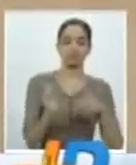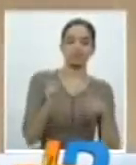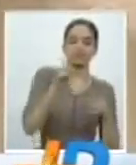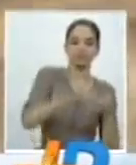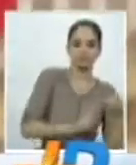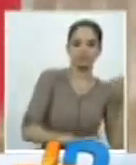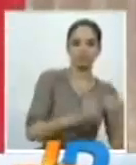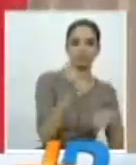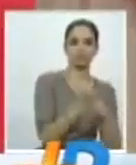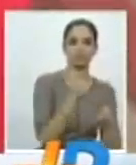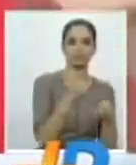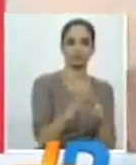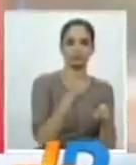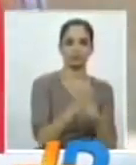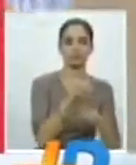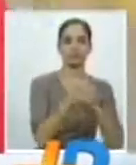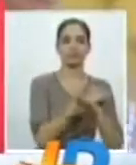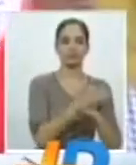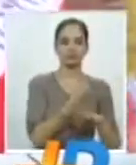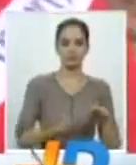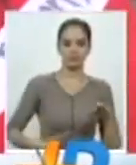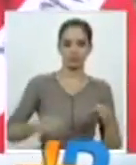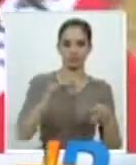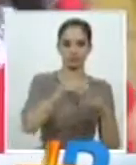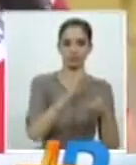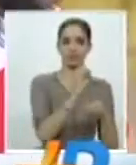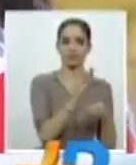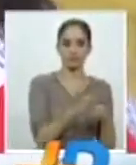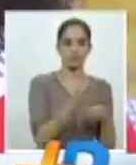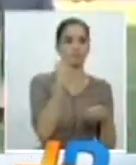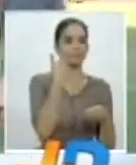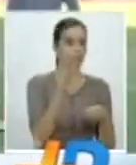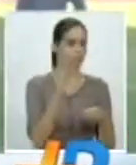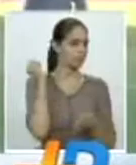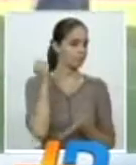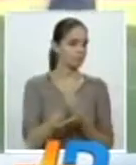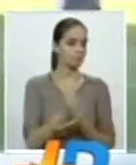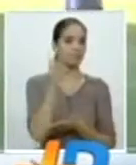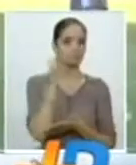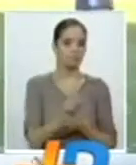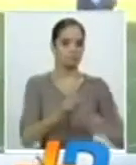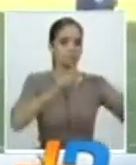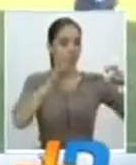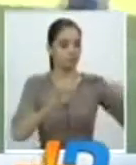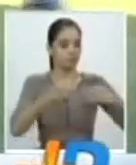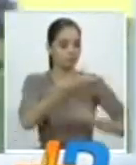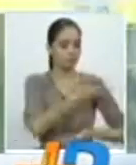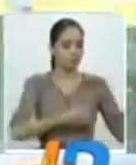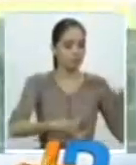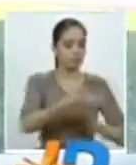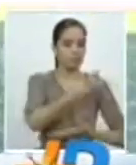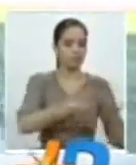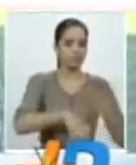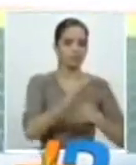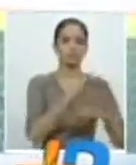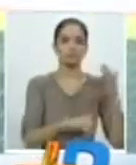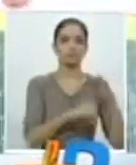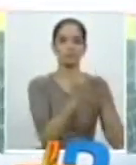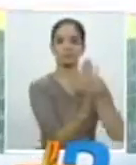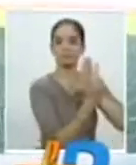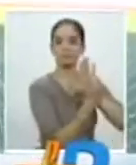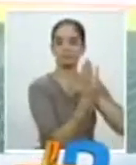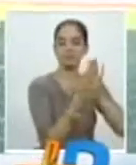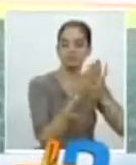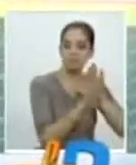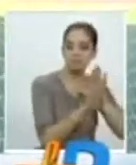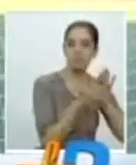Samario había llegado a un pacto formal con el presidente del club, según el cual estaría obligado a sentarse a dialogar si el Real Madrid llamase a su puerta. Y eso es